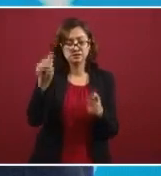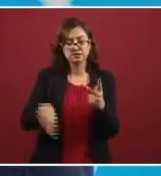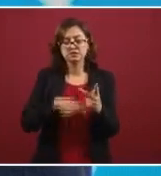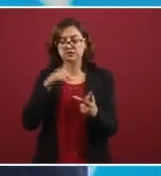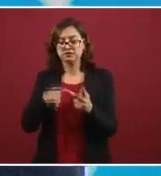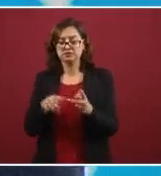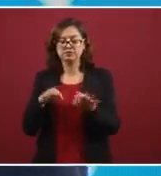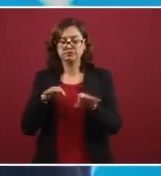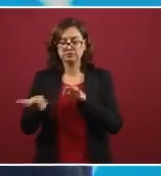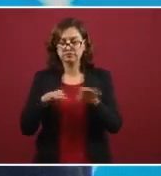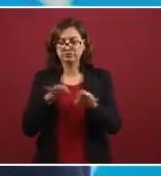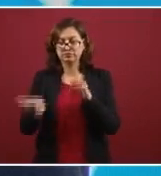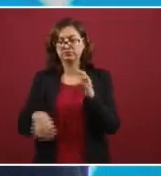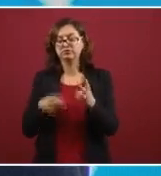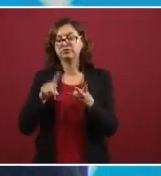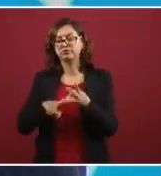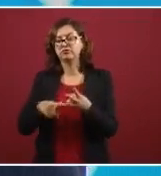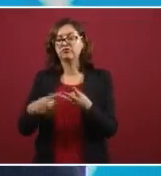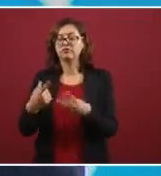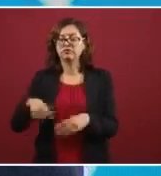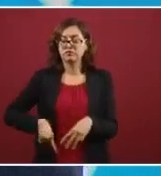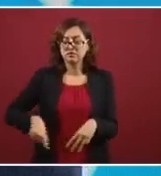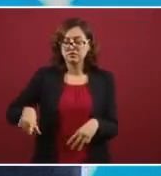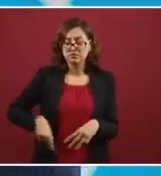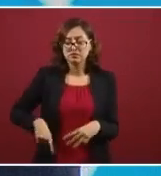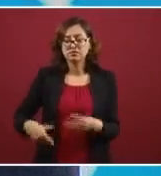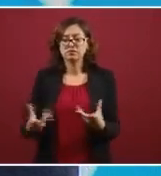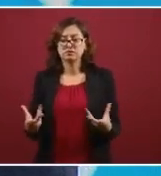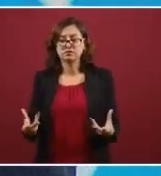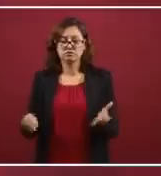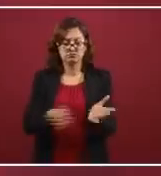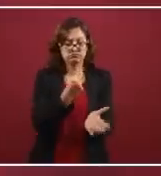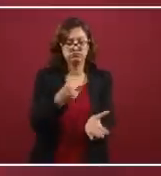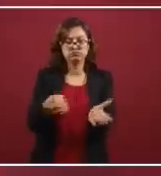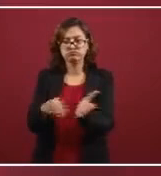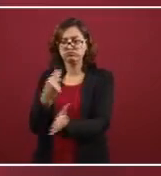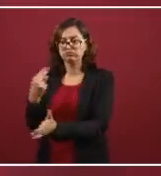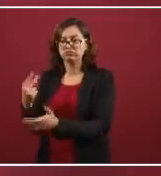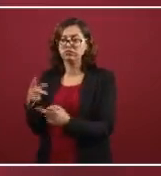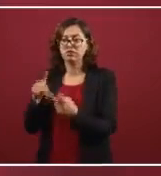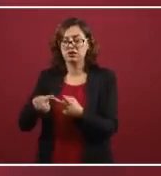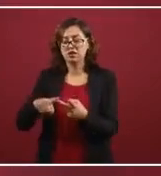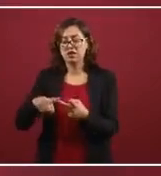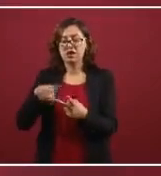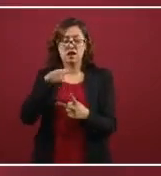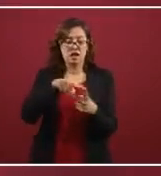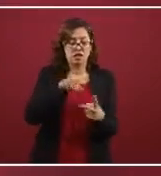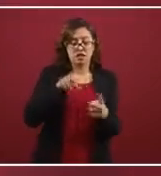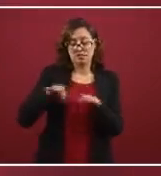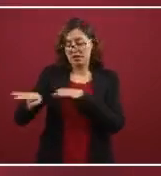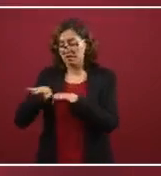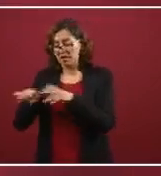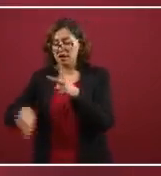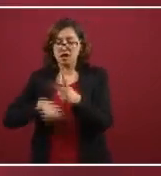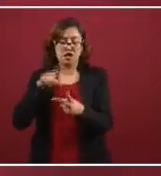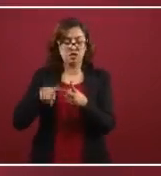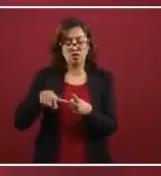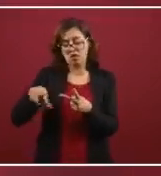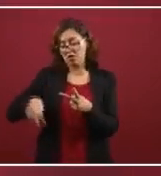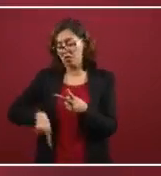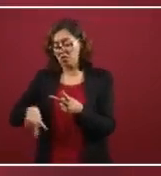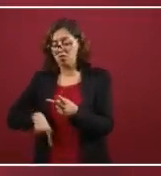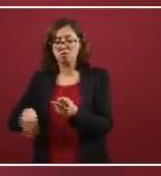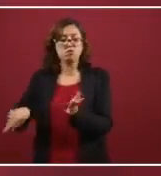Única de Trabajadores, el gobierno y los empresarios, firmaron los trabajadores y el gobierno el convenio contra el acoso